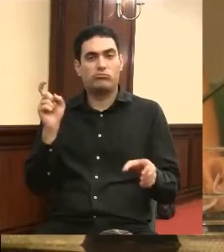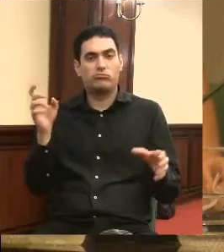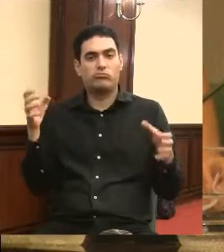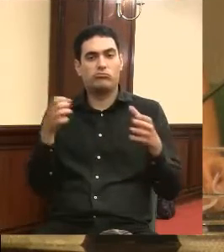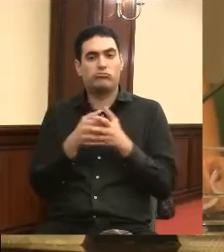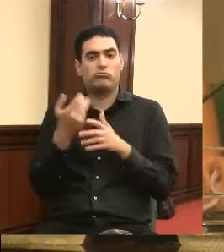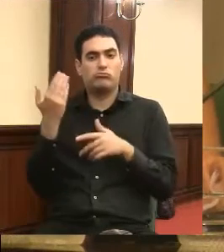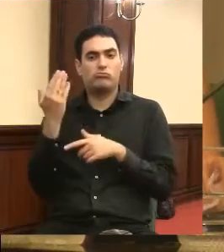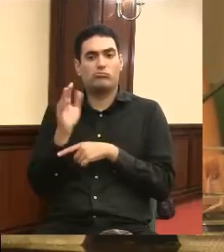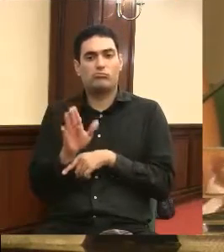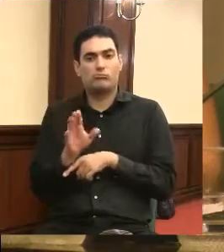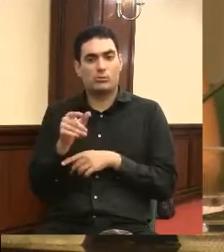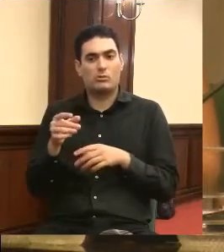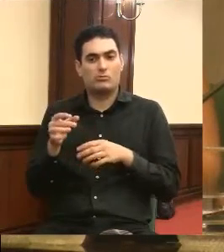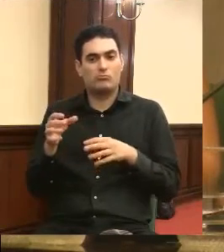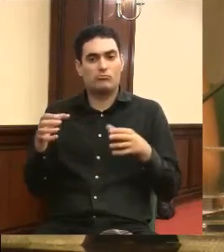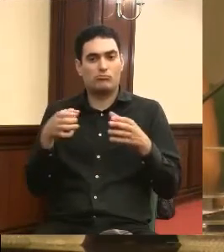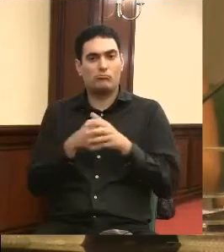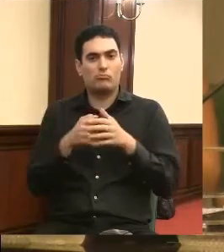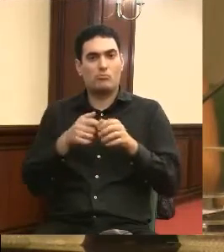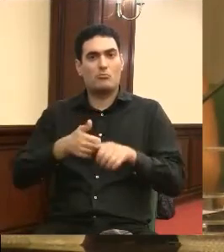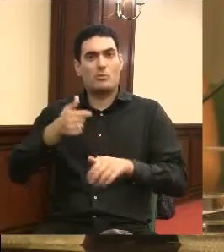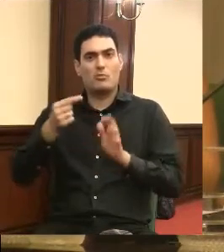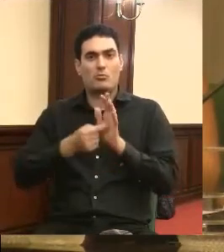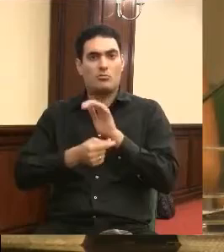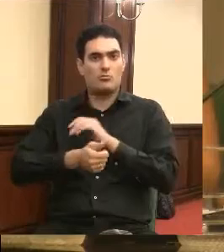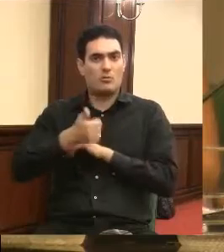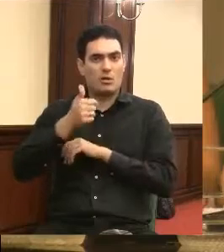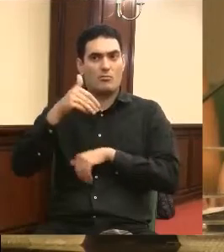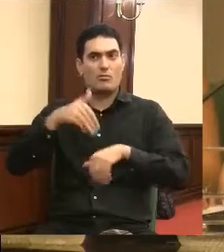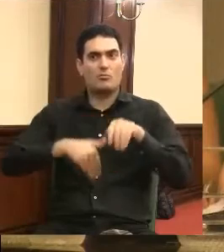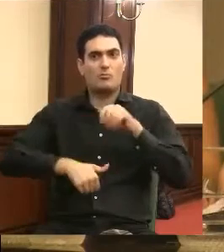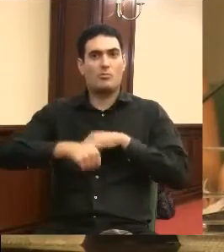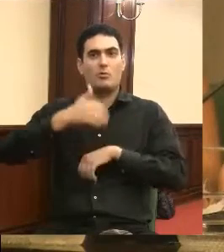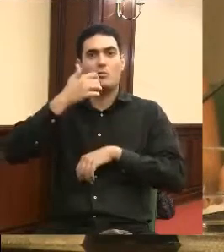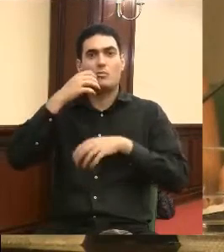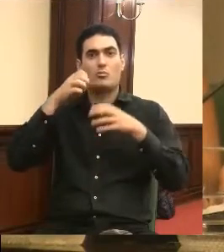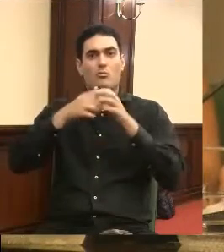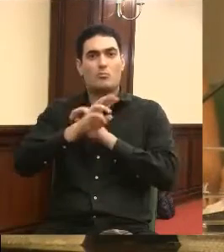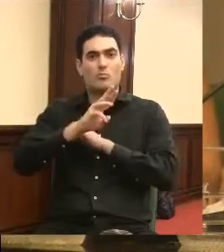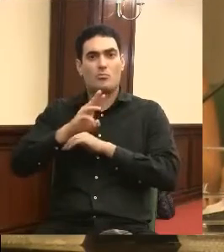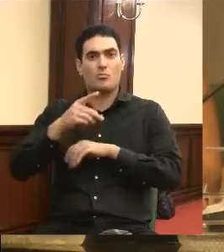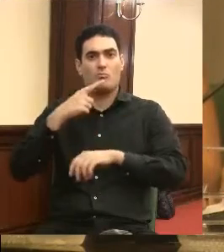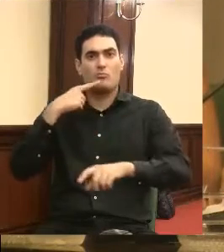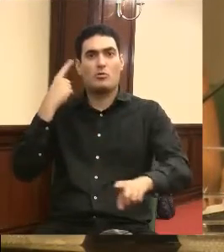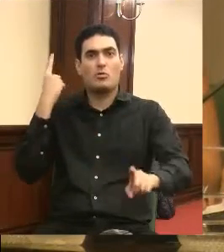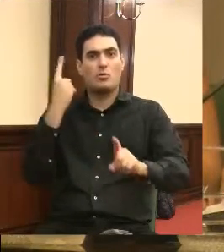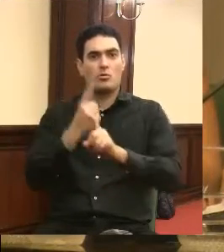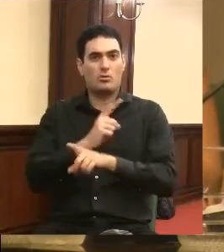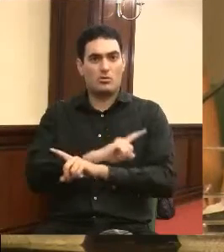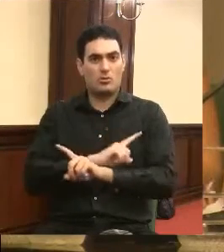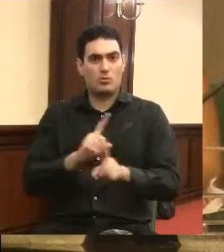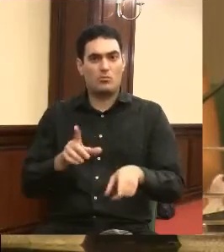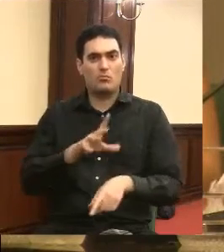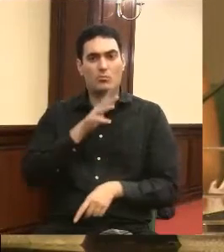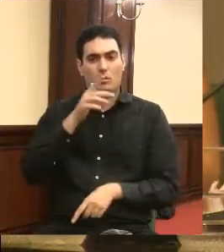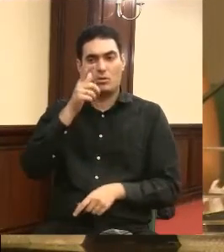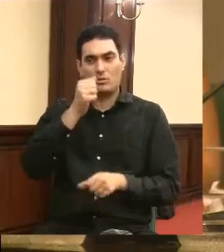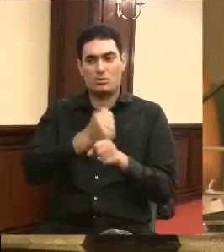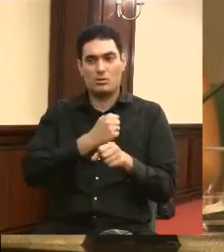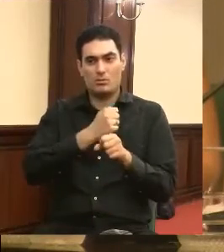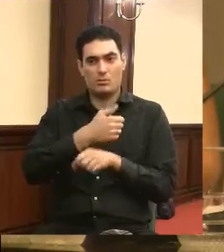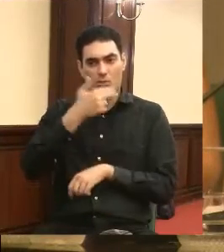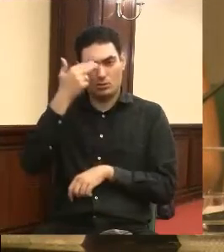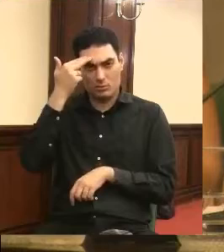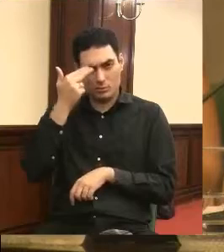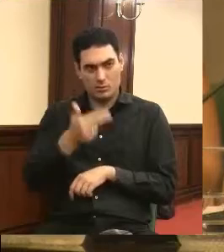trabajadores, queriendo excluir al partido con mayor representación en esta corporación y con mayor número de votos. El Partido Popular no va a votar en